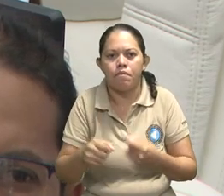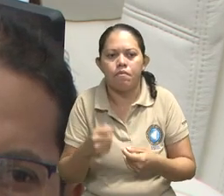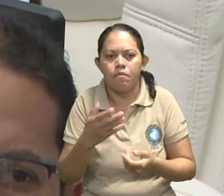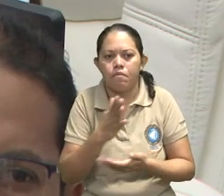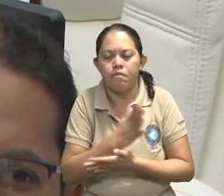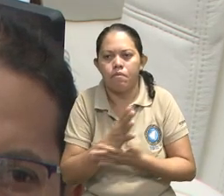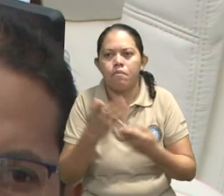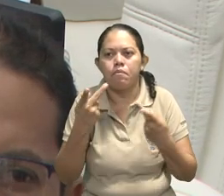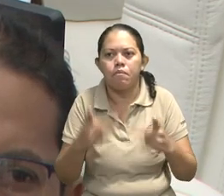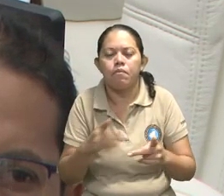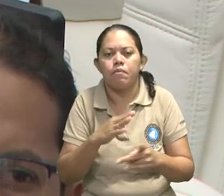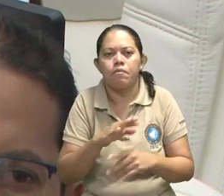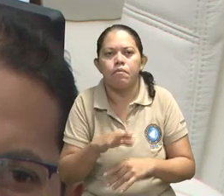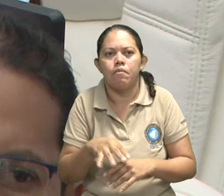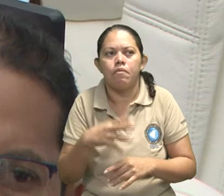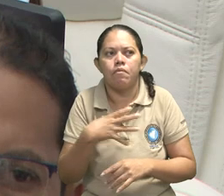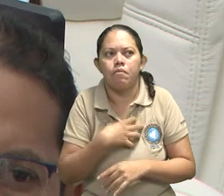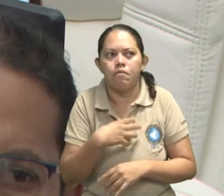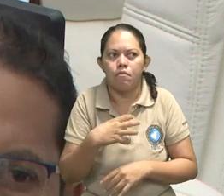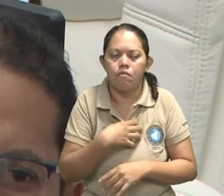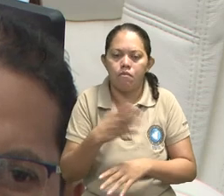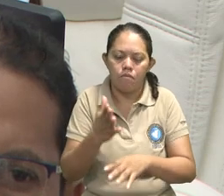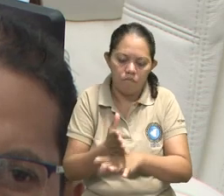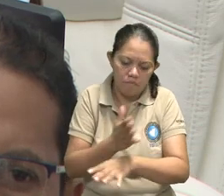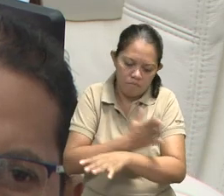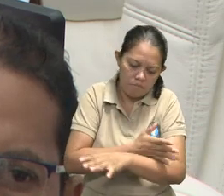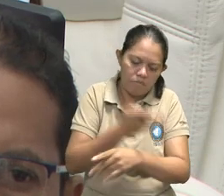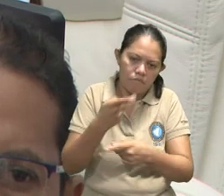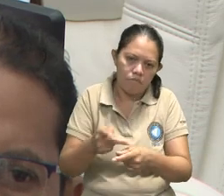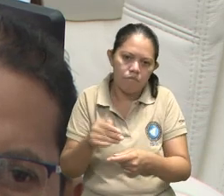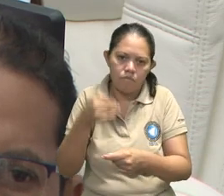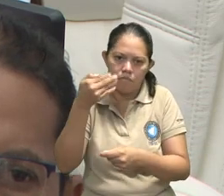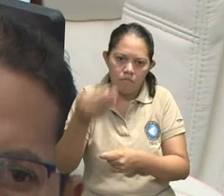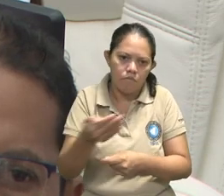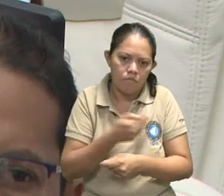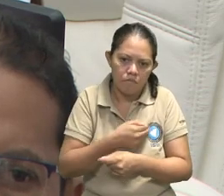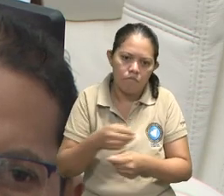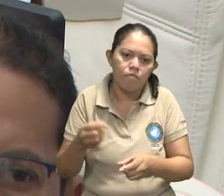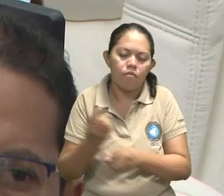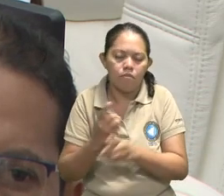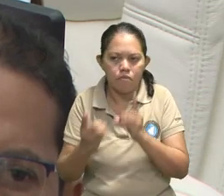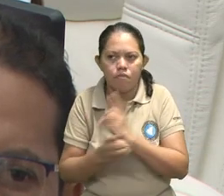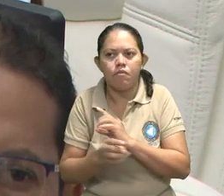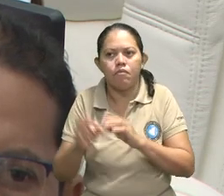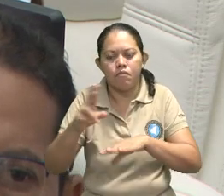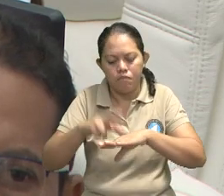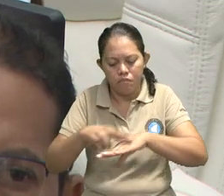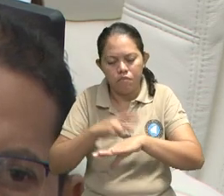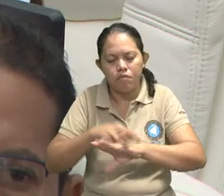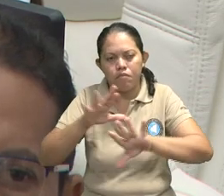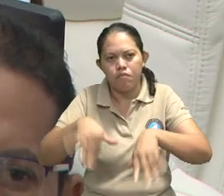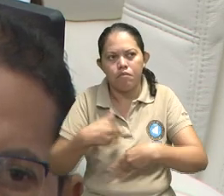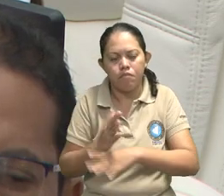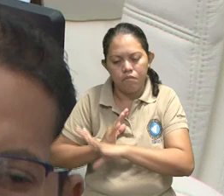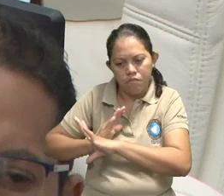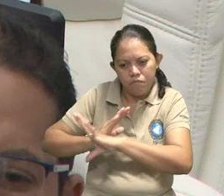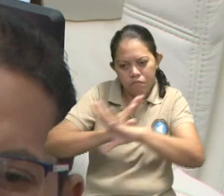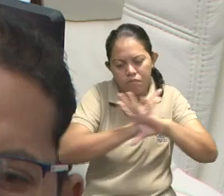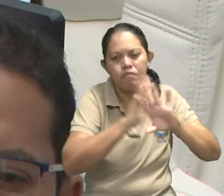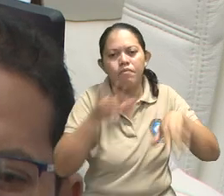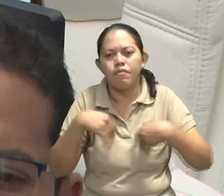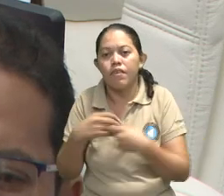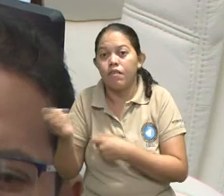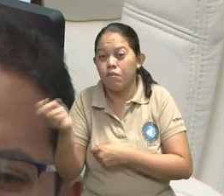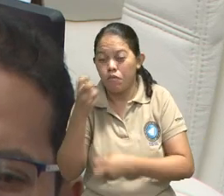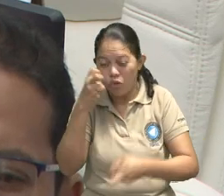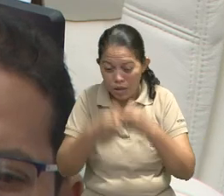condiciones regulatorias ex ante pro competitivas, definir reglas particulares para prevenir y corregir